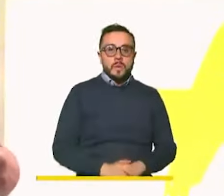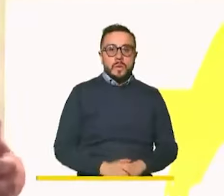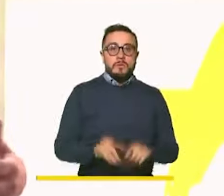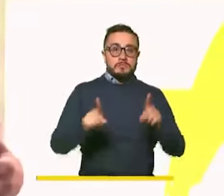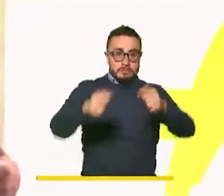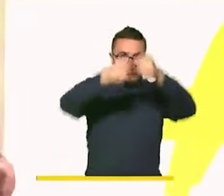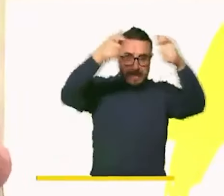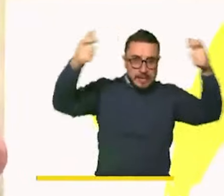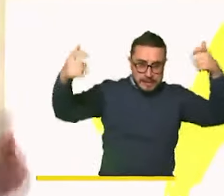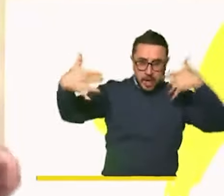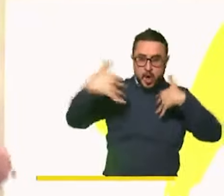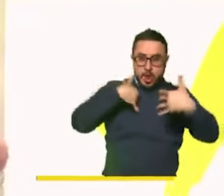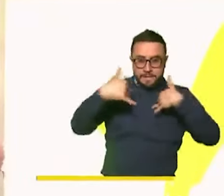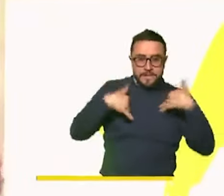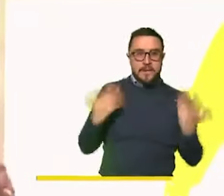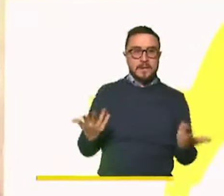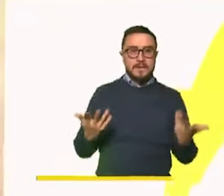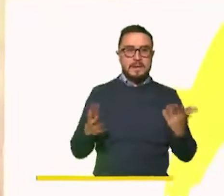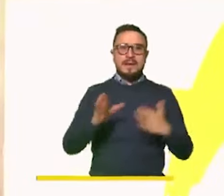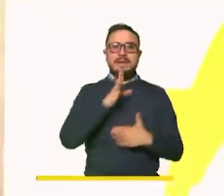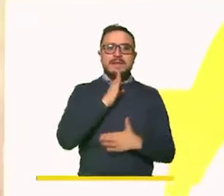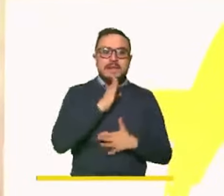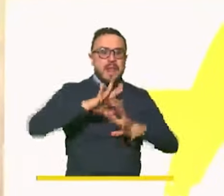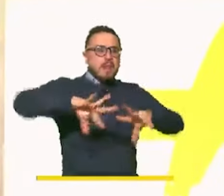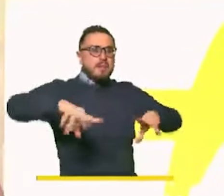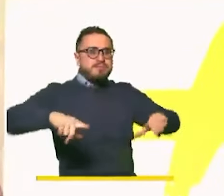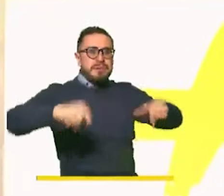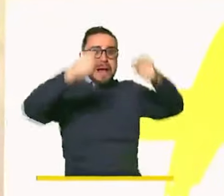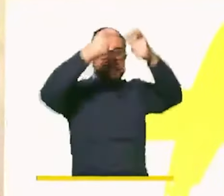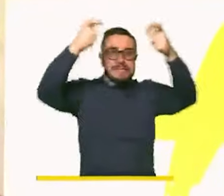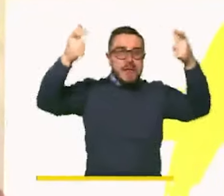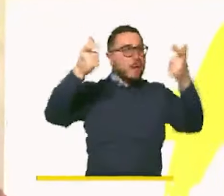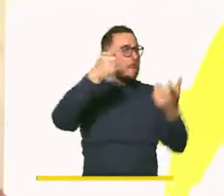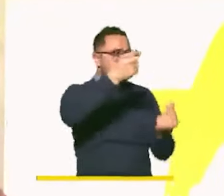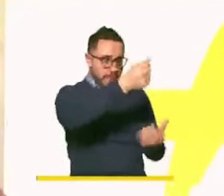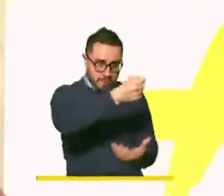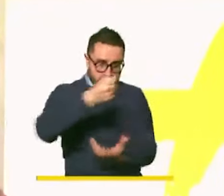como nación. Le robaron, fue a la nación, el dinero.